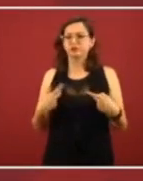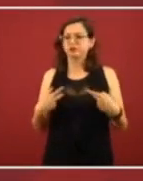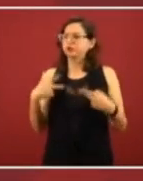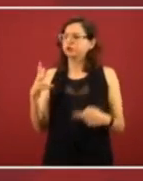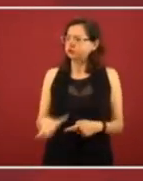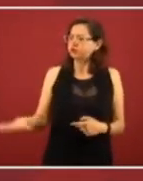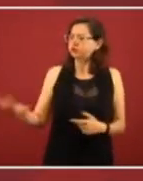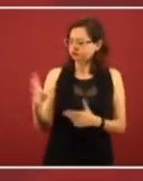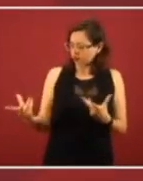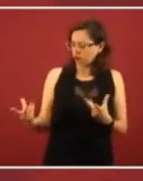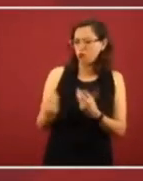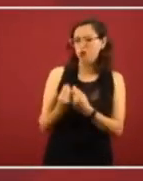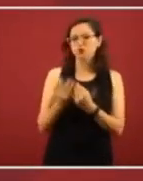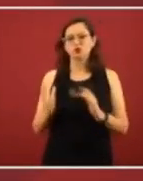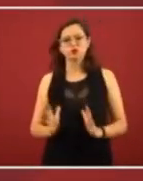pueblos.